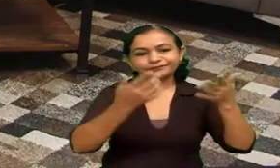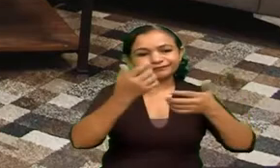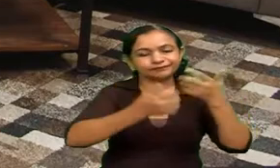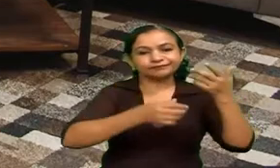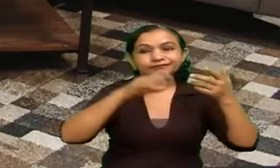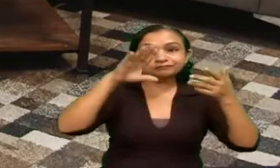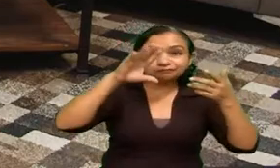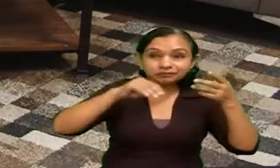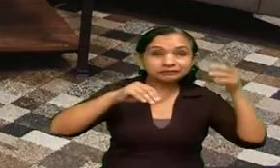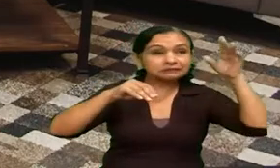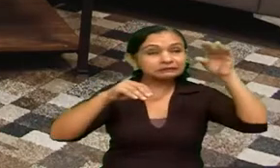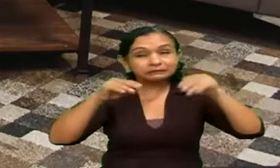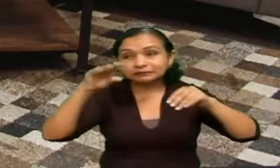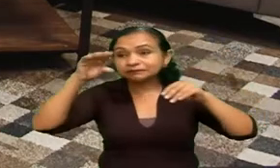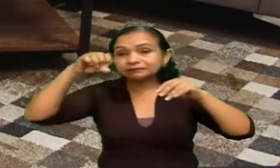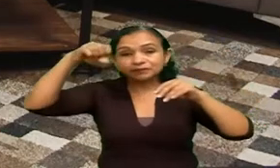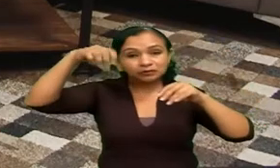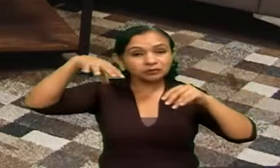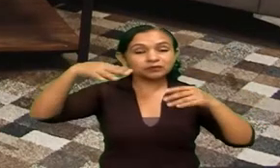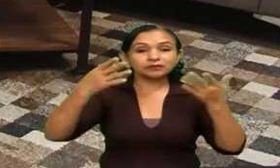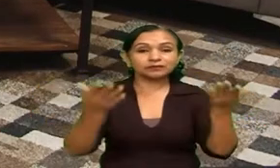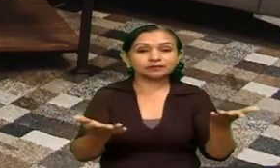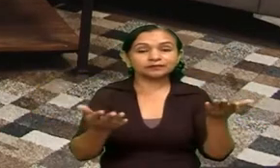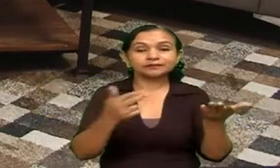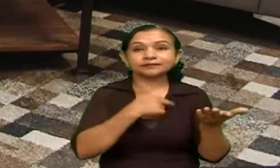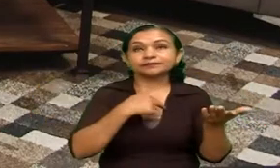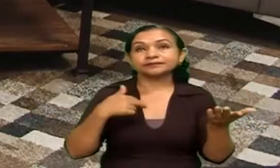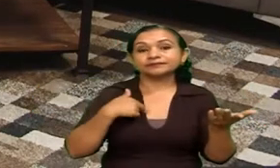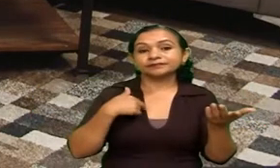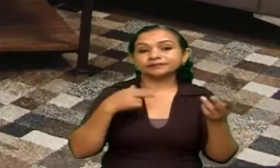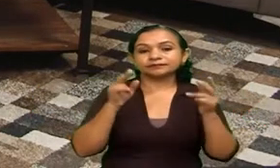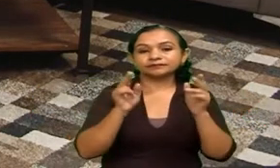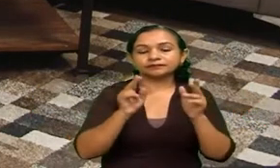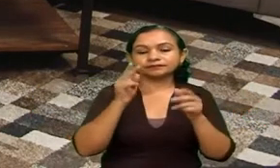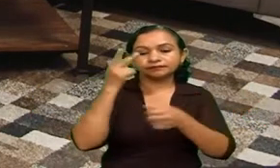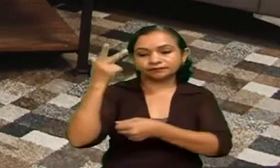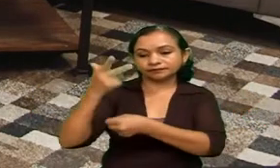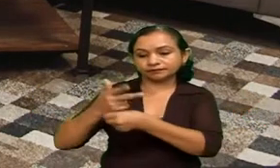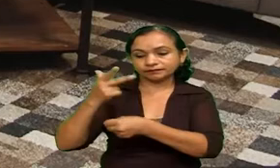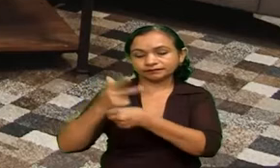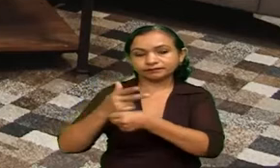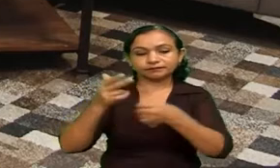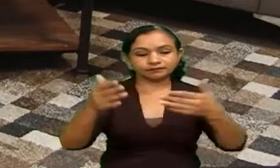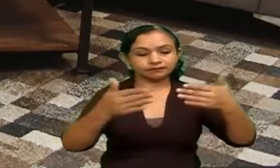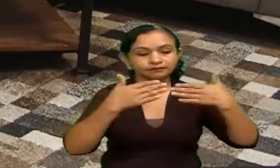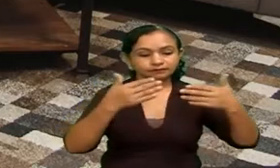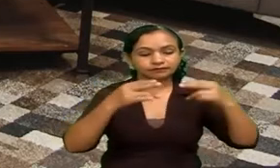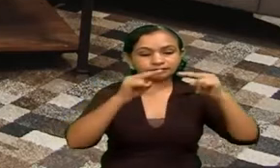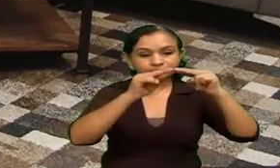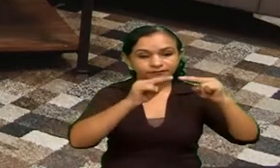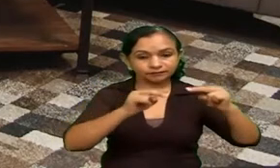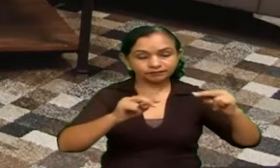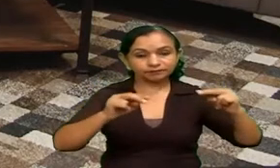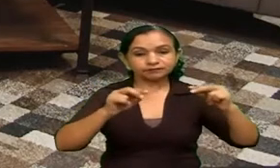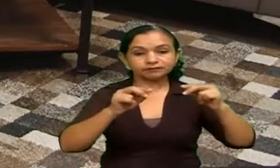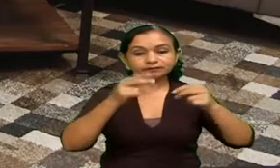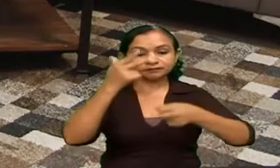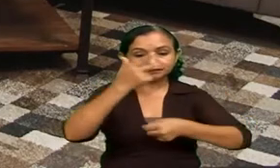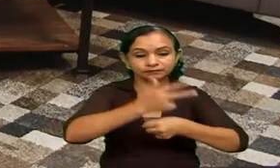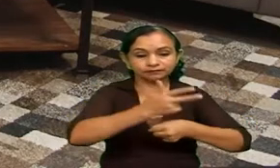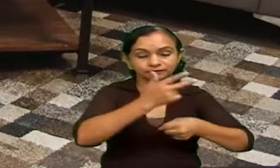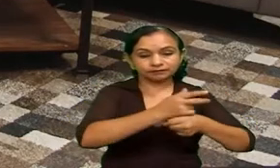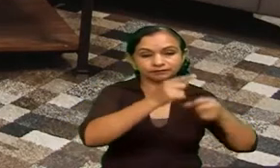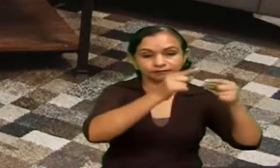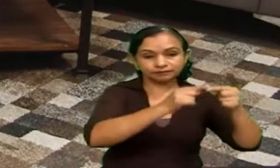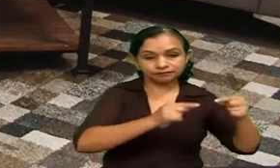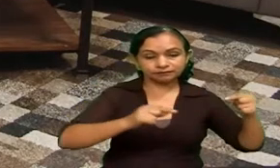Recordemos que el sector centroamericano no solo está conectado entre los países de Guatemala hasta Panamá, sino que Guatemala está conectado